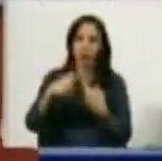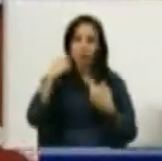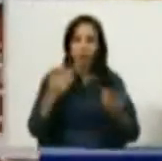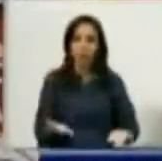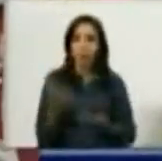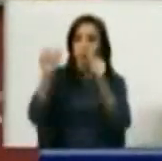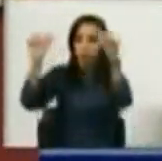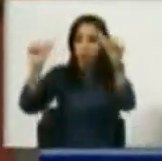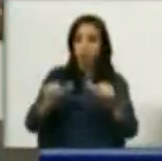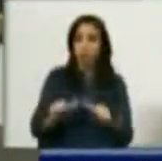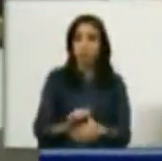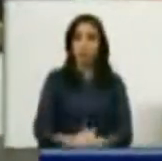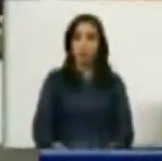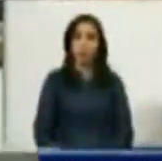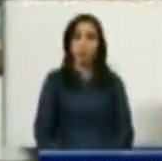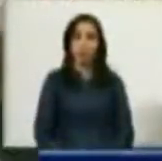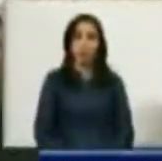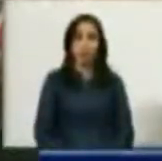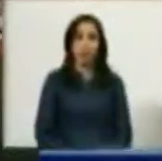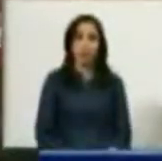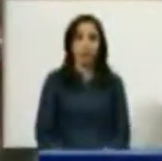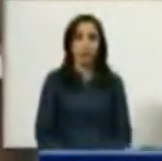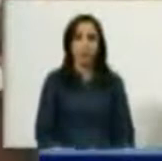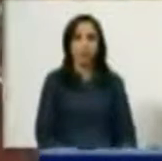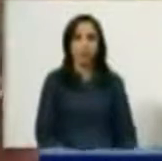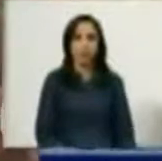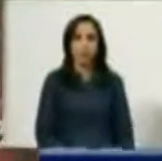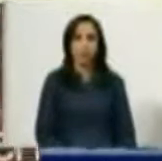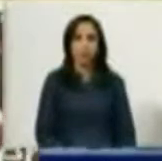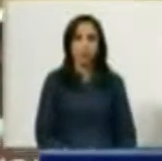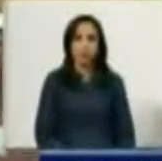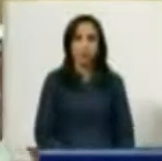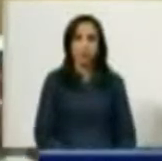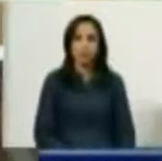esta esta cartelera para ver